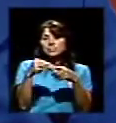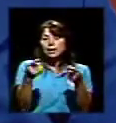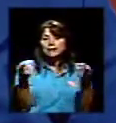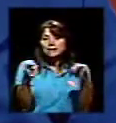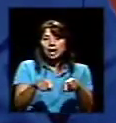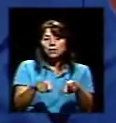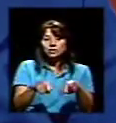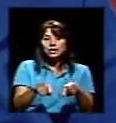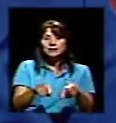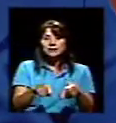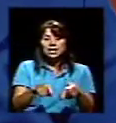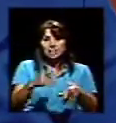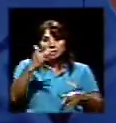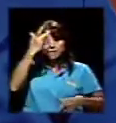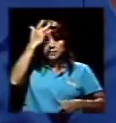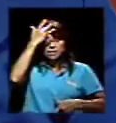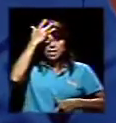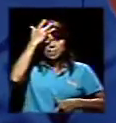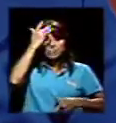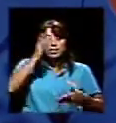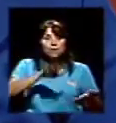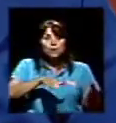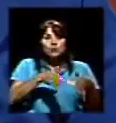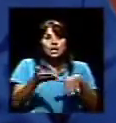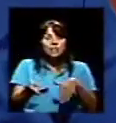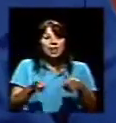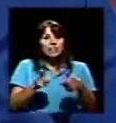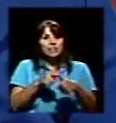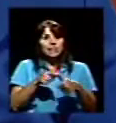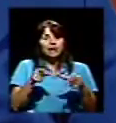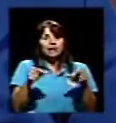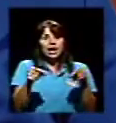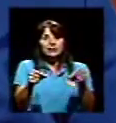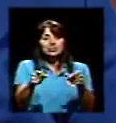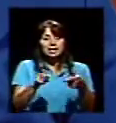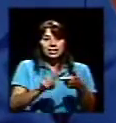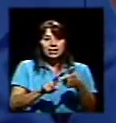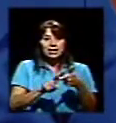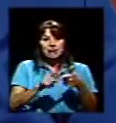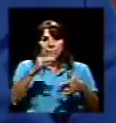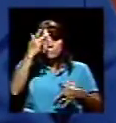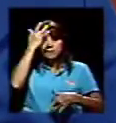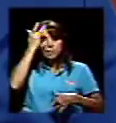enfermedad y mortalidad, están cáncer y enfermedades cardiovasculares, que tienen